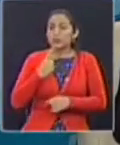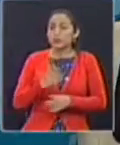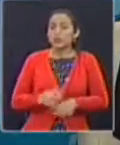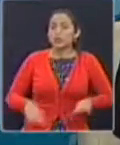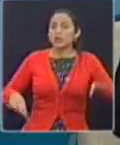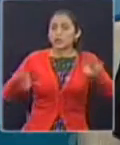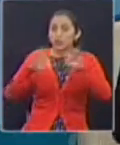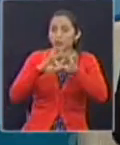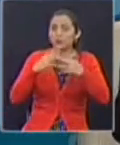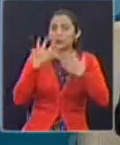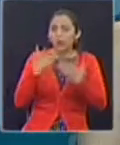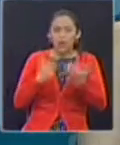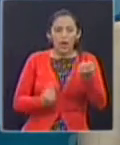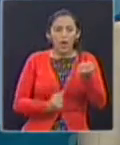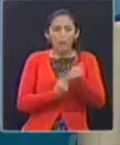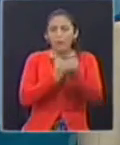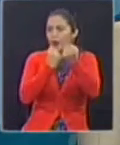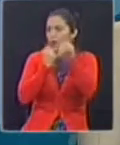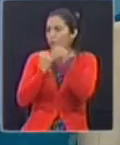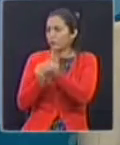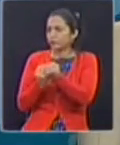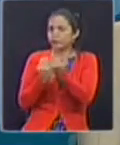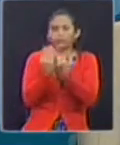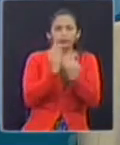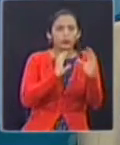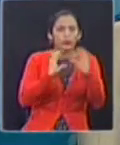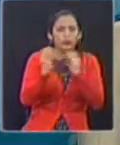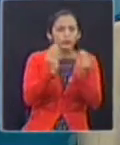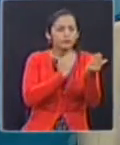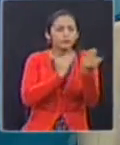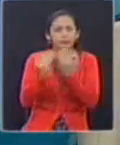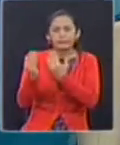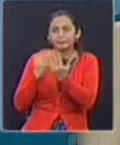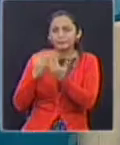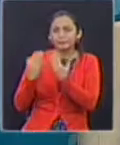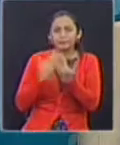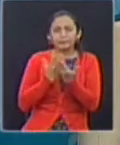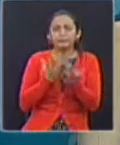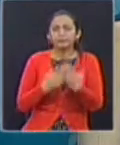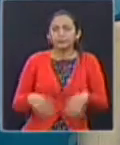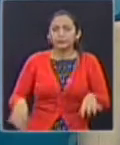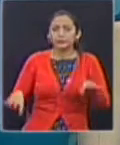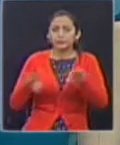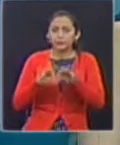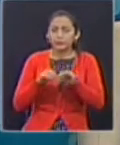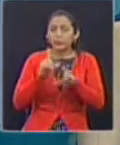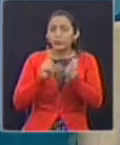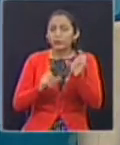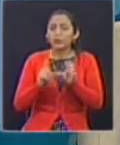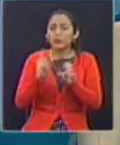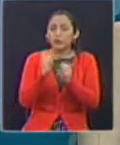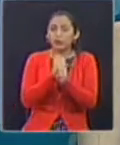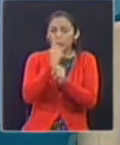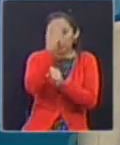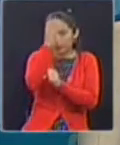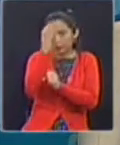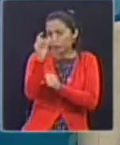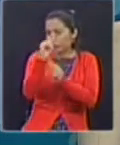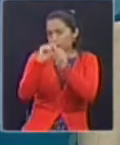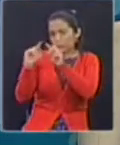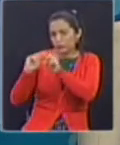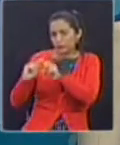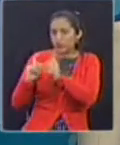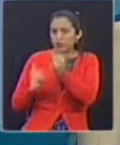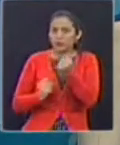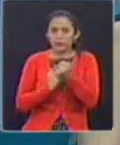extendida, del diálogo fraterno con todas las personas que hacen el sector cultural. Y nosotros estamos